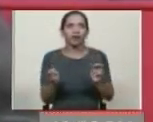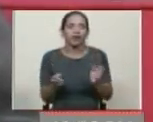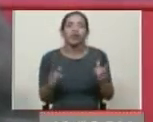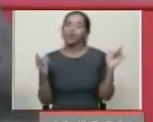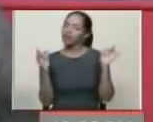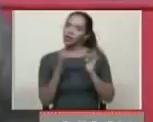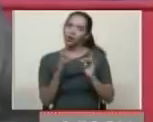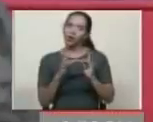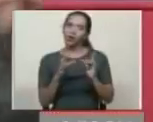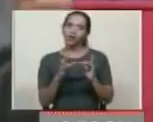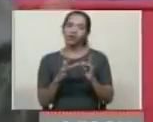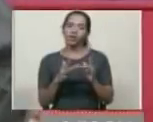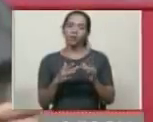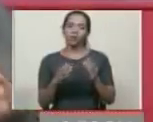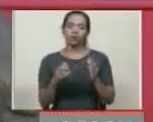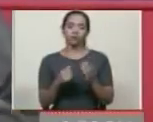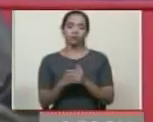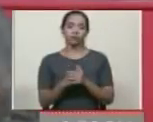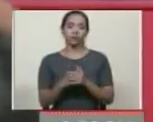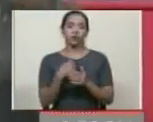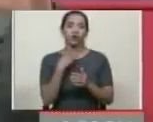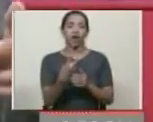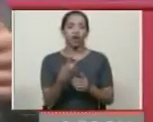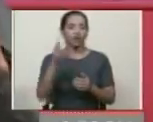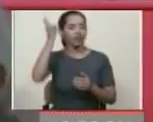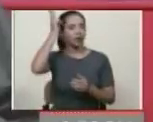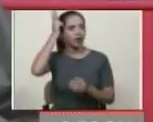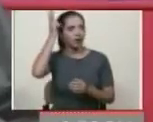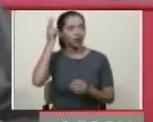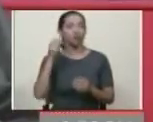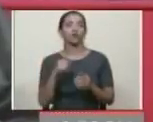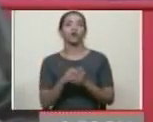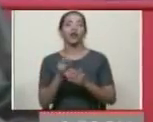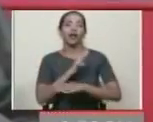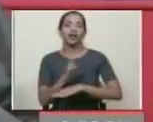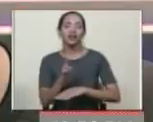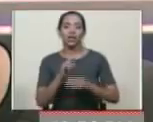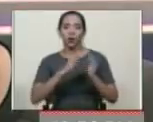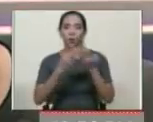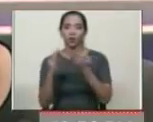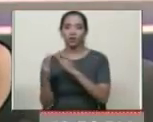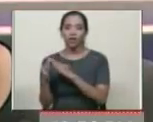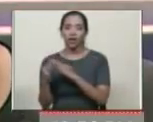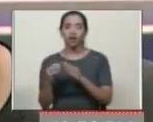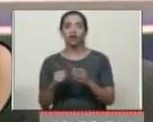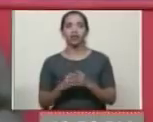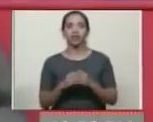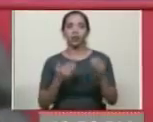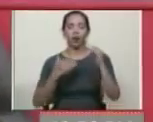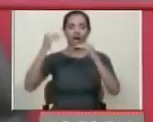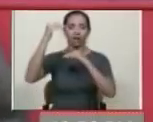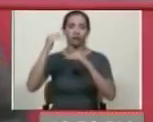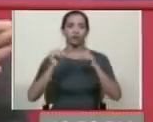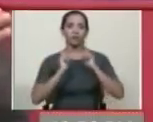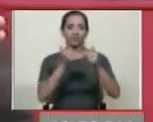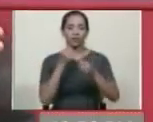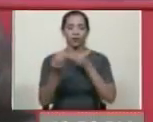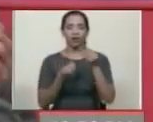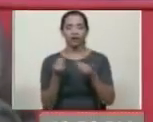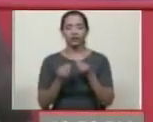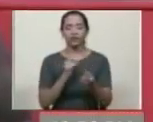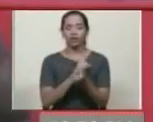en sintonía con la voz de Guaycaipuro, con la radio comunitaria de los Altos, y empezamos a hacer esa transformación,